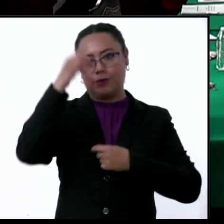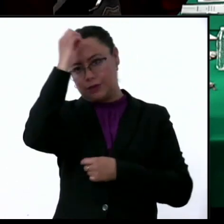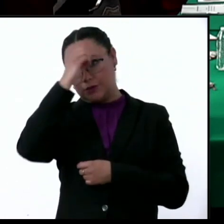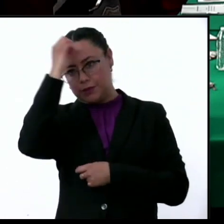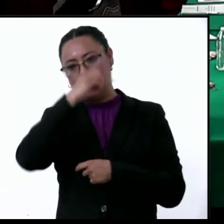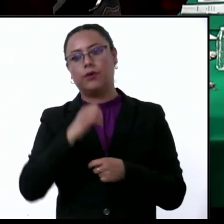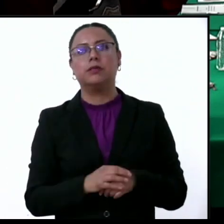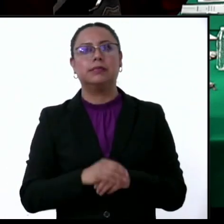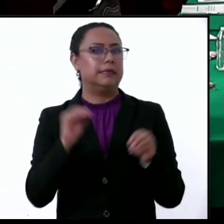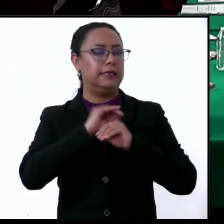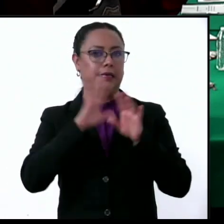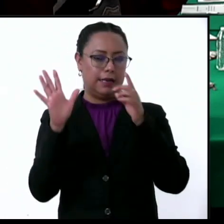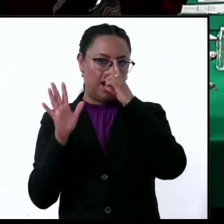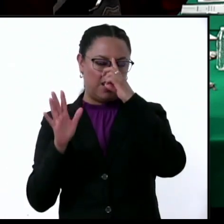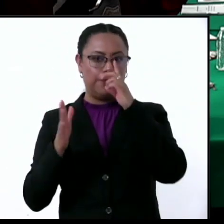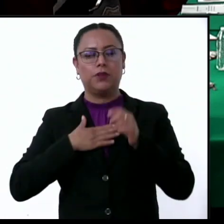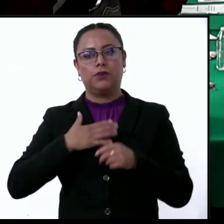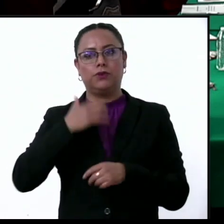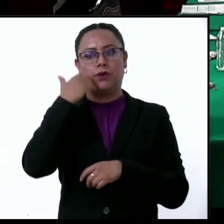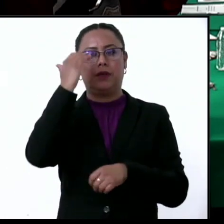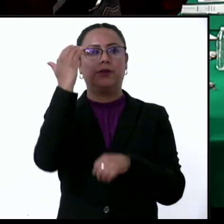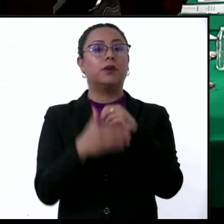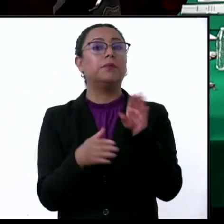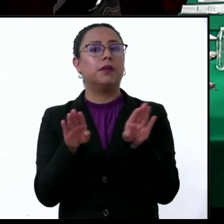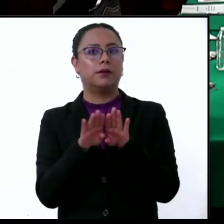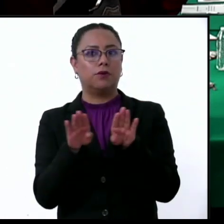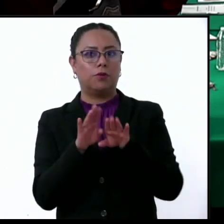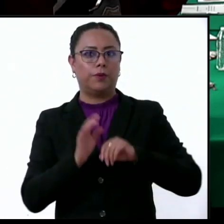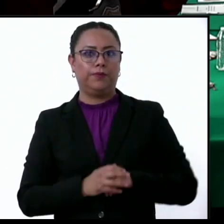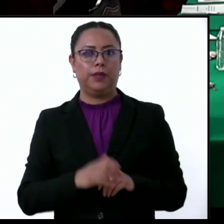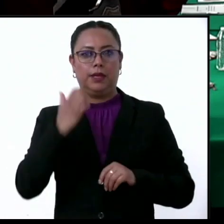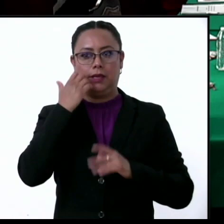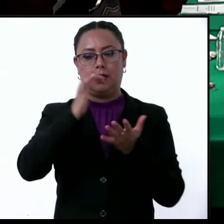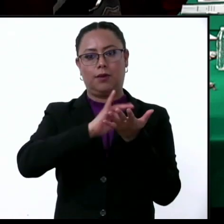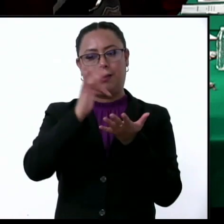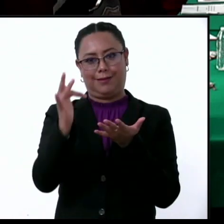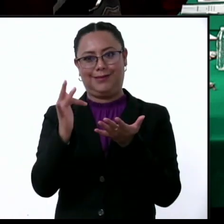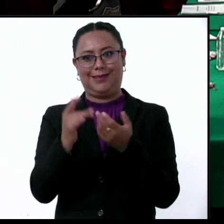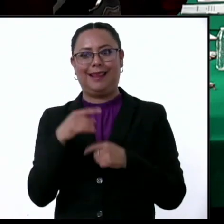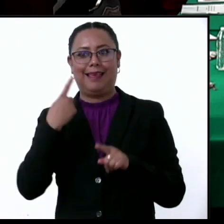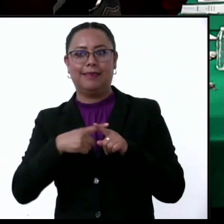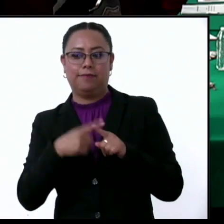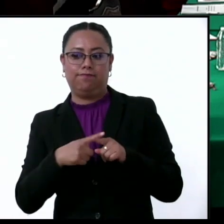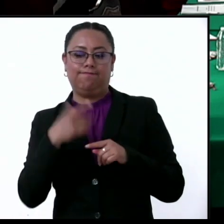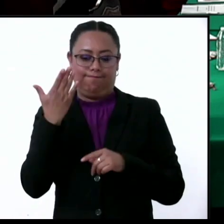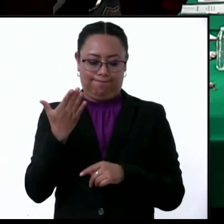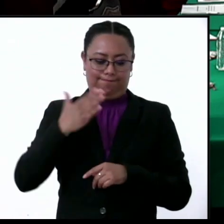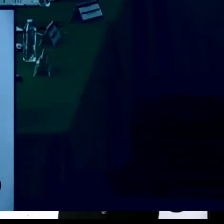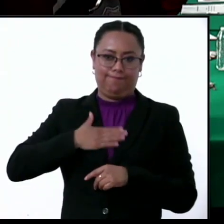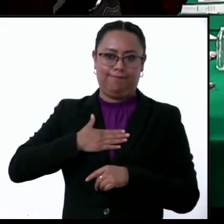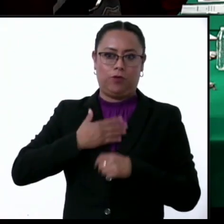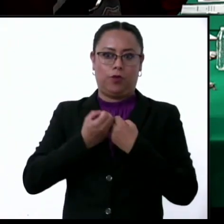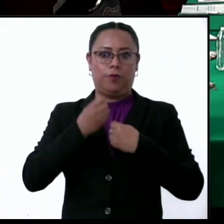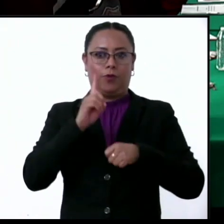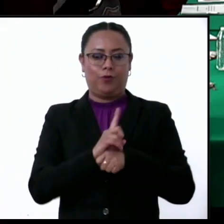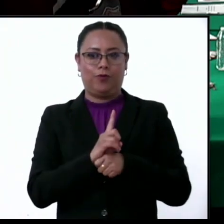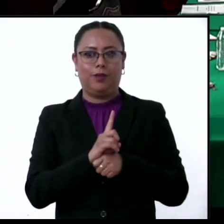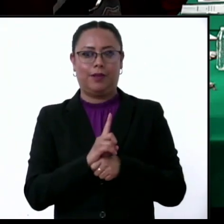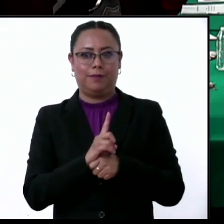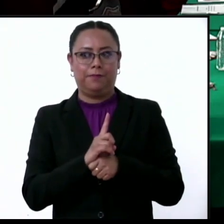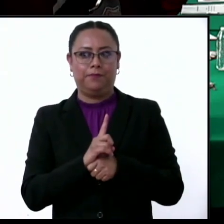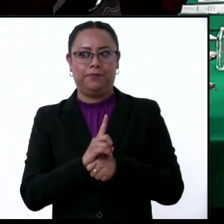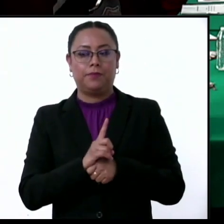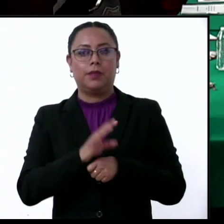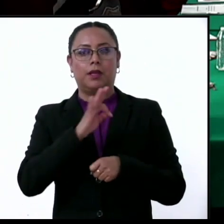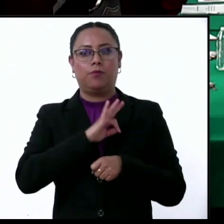por supuesto que quiero concluir agradeciendo a quien me dio la oportunidad de ser parte de